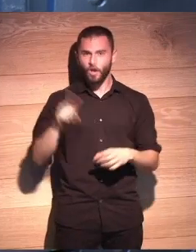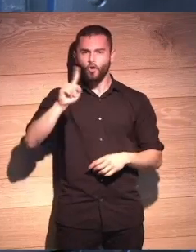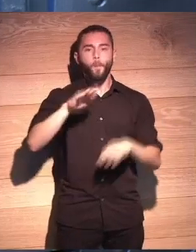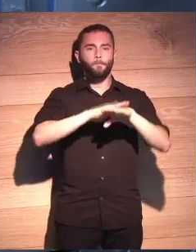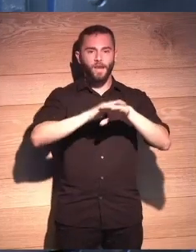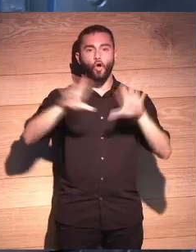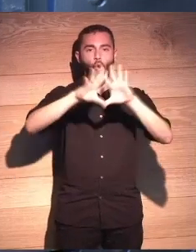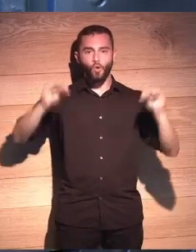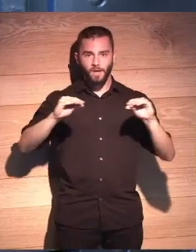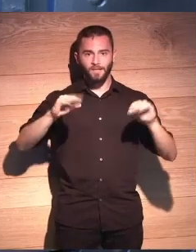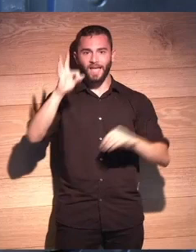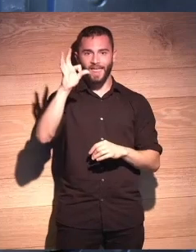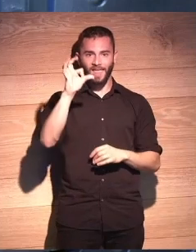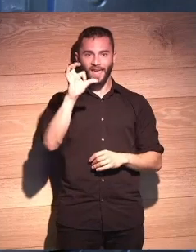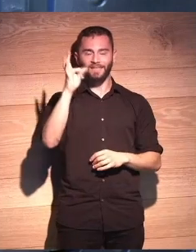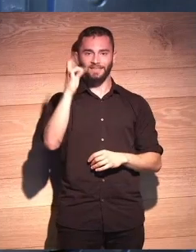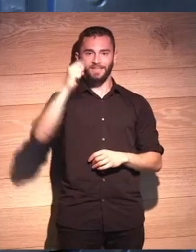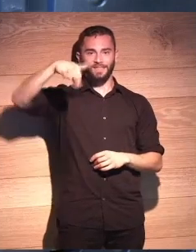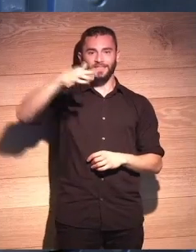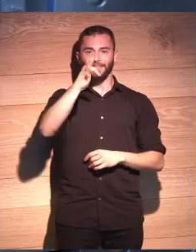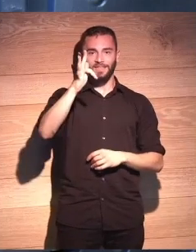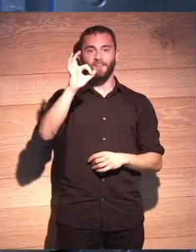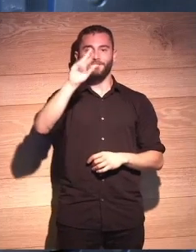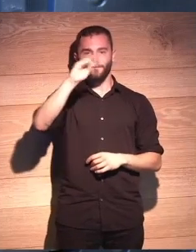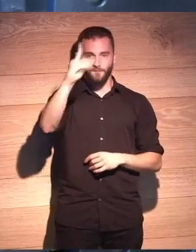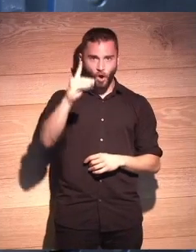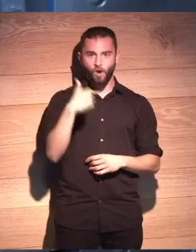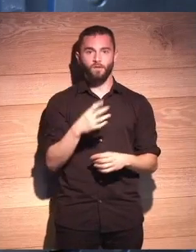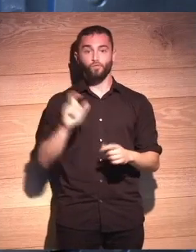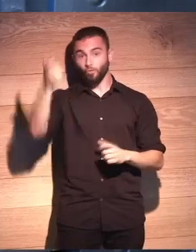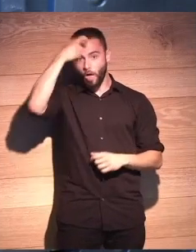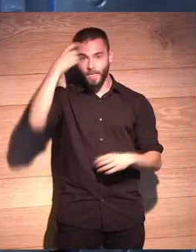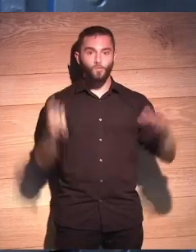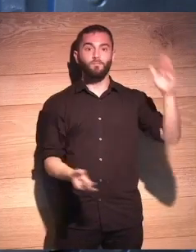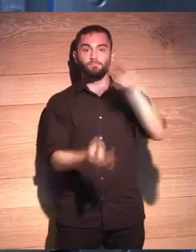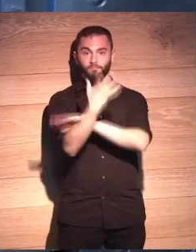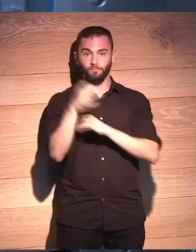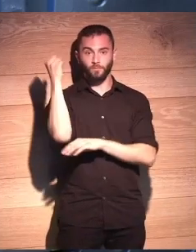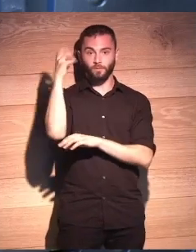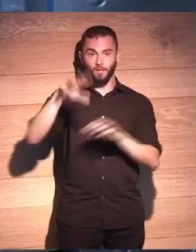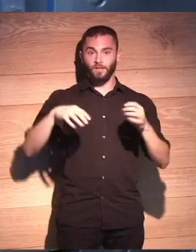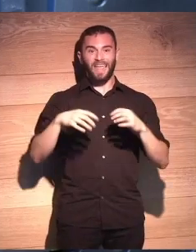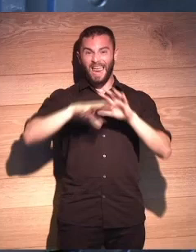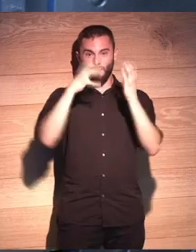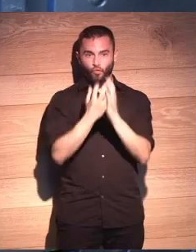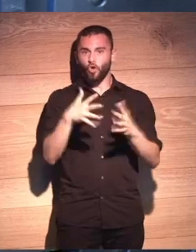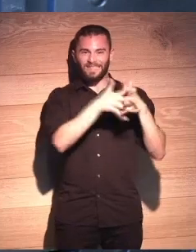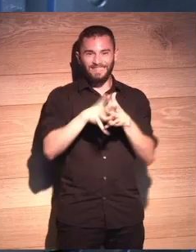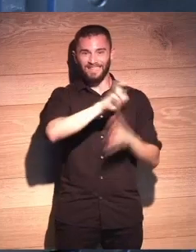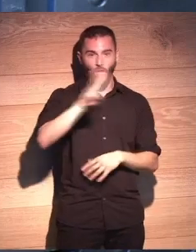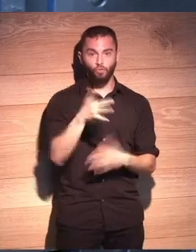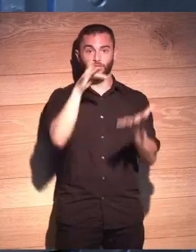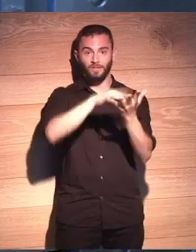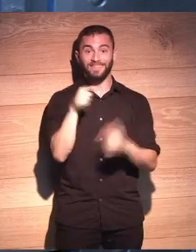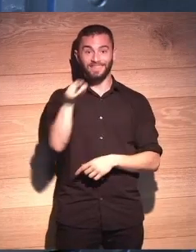él estaba en la Universidad de Stanford cuando nace el concepto, cuando hay una gran conferencia en el mundo en Estados Unidos y él dice